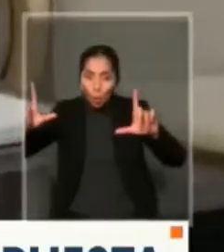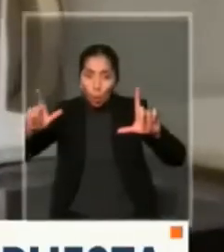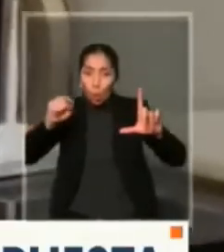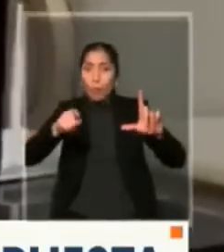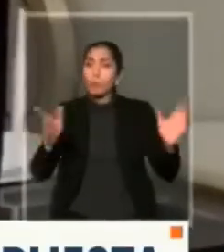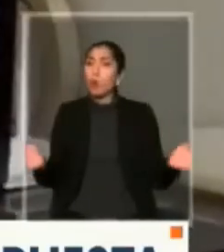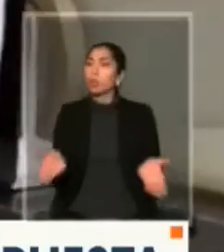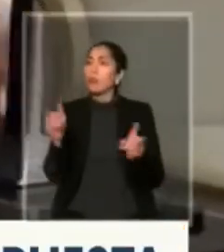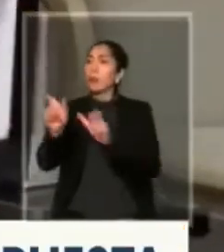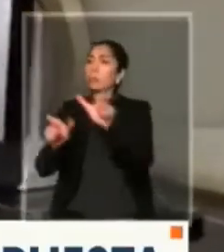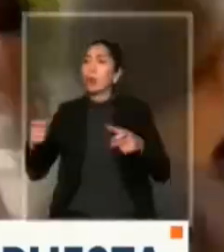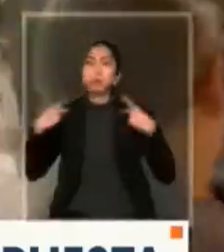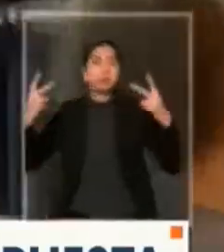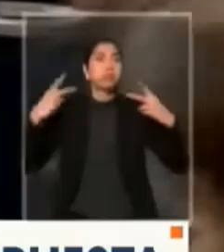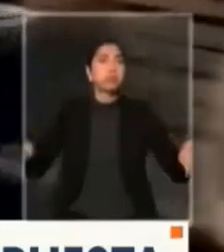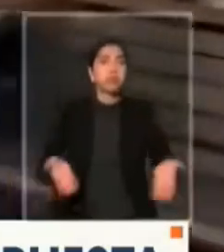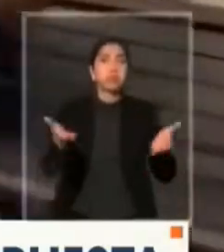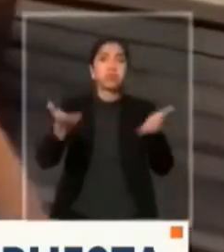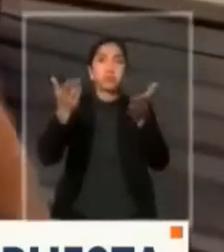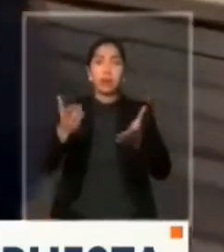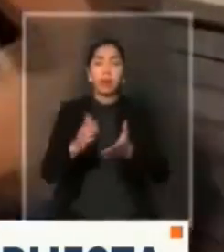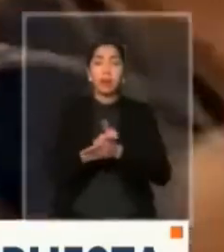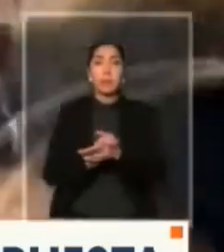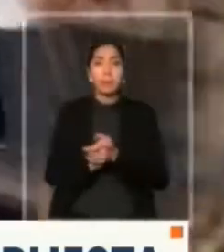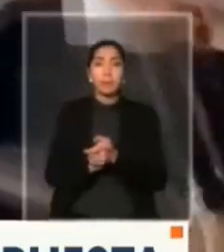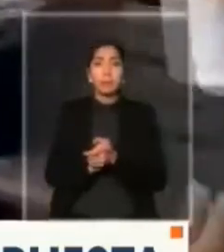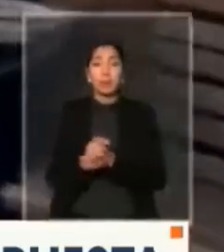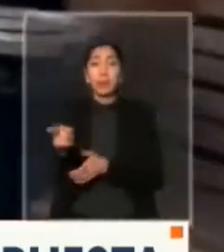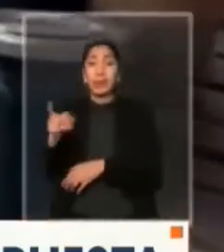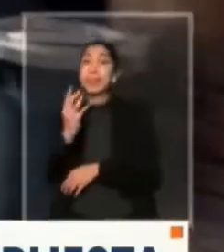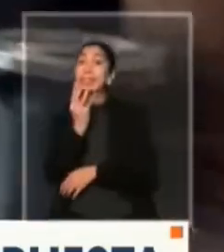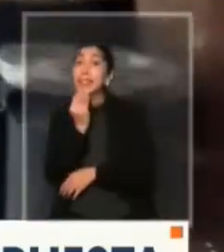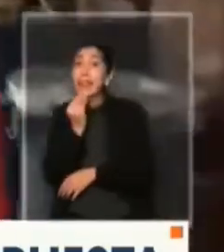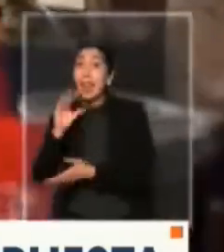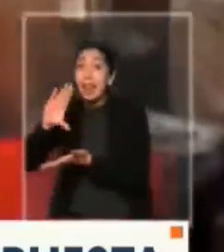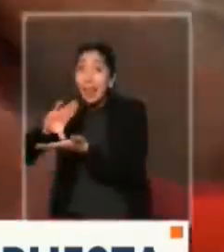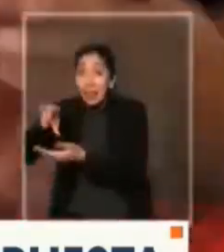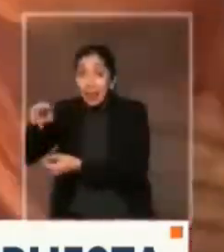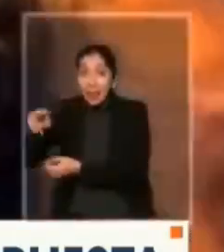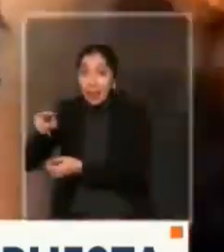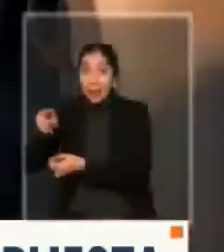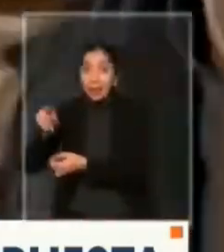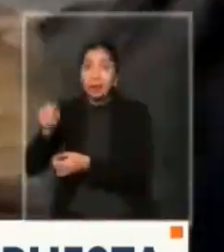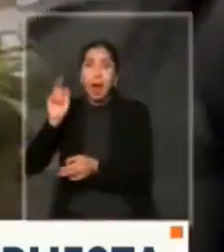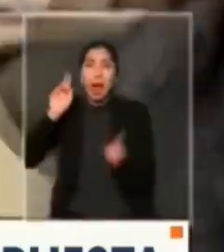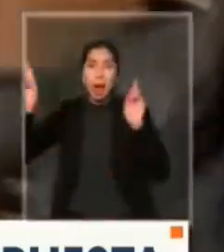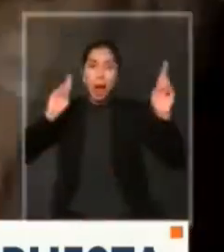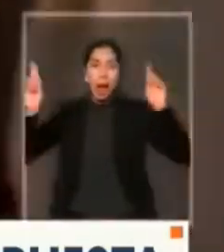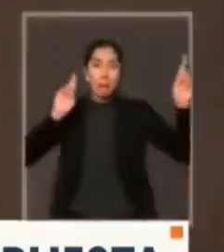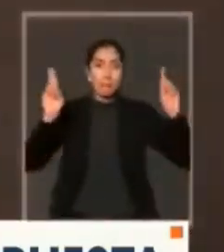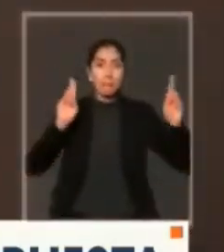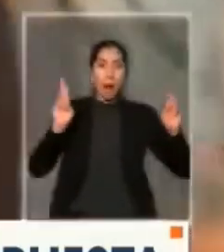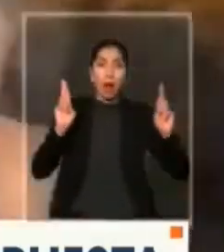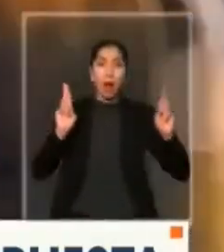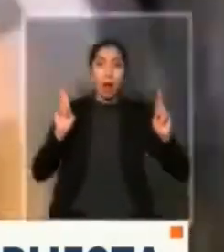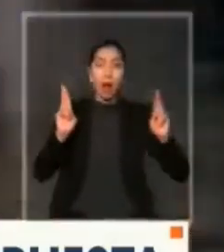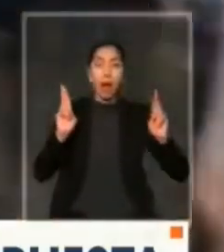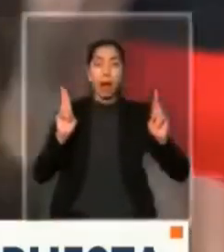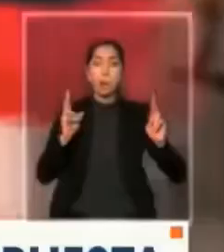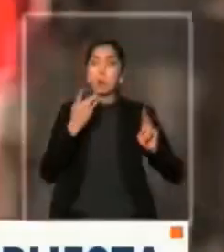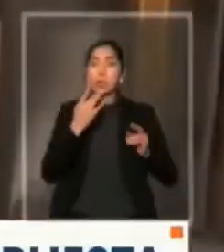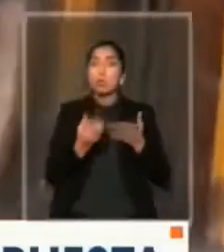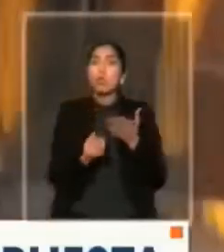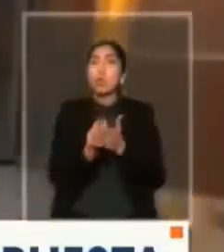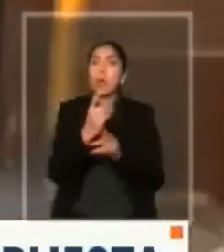de Estados Unidos en Medio Oriente y los que plantean un distanciamiento militar de la primera potencia en